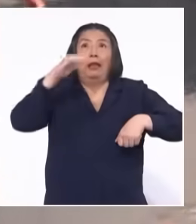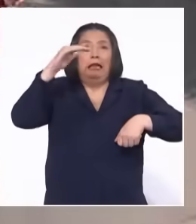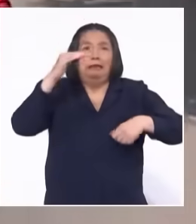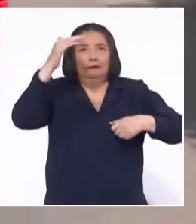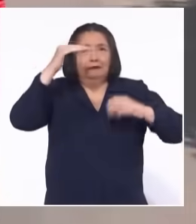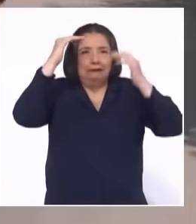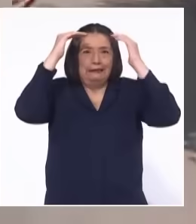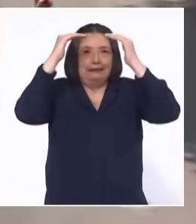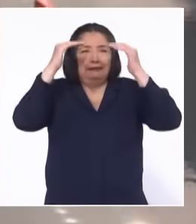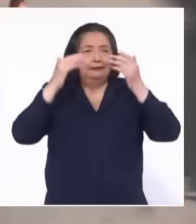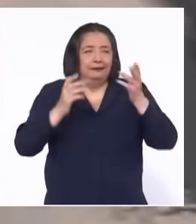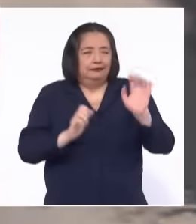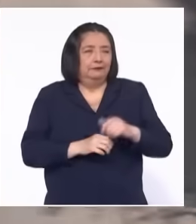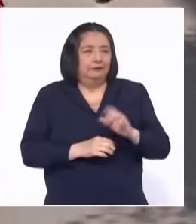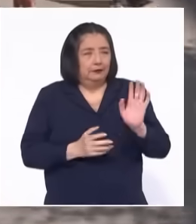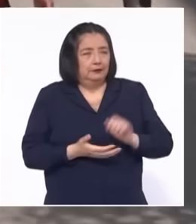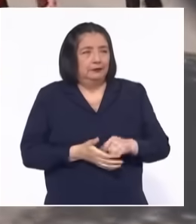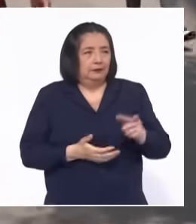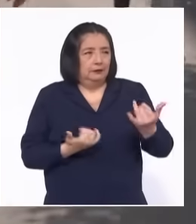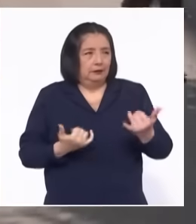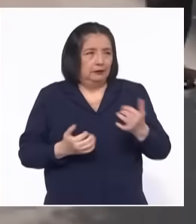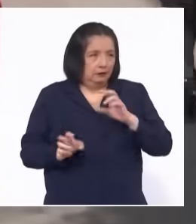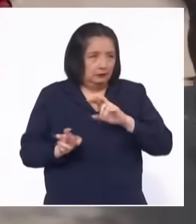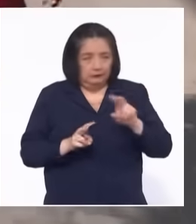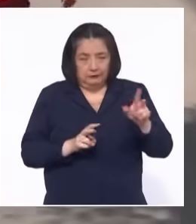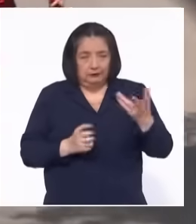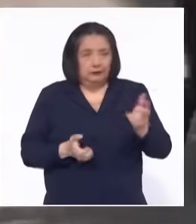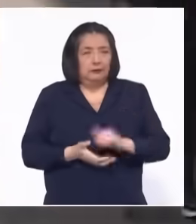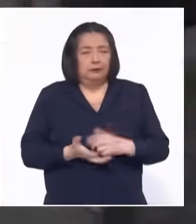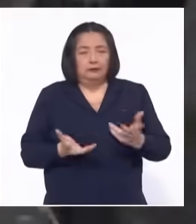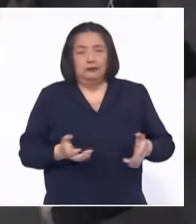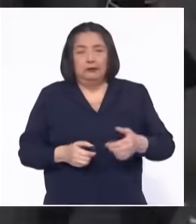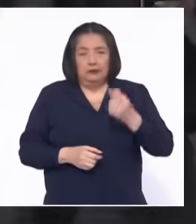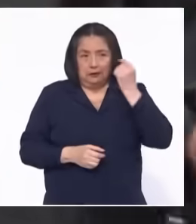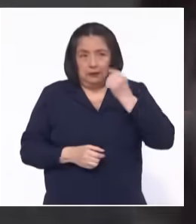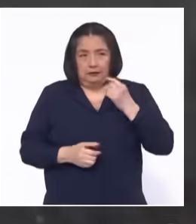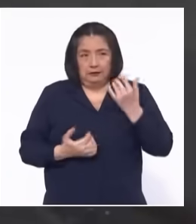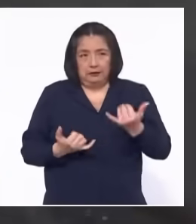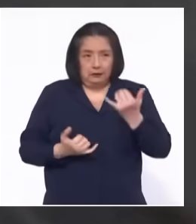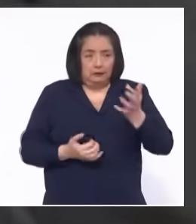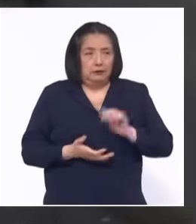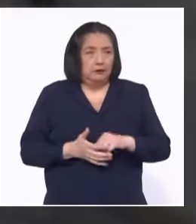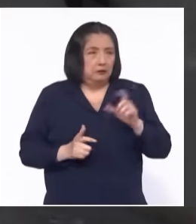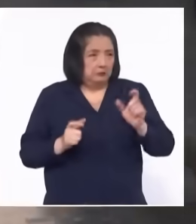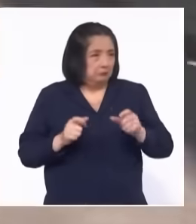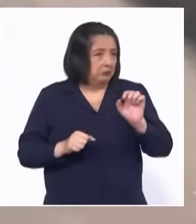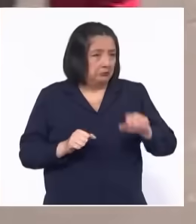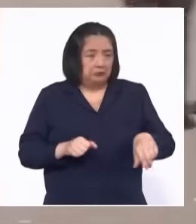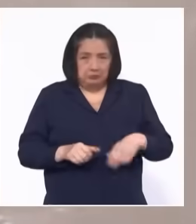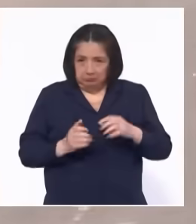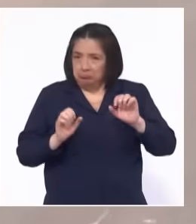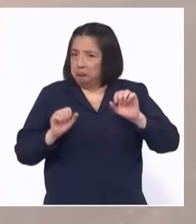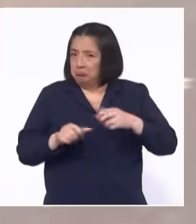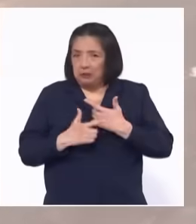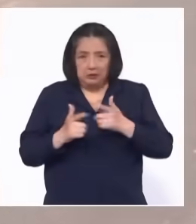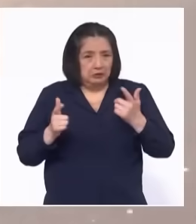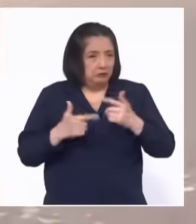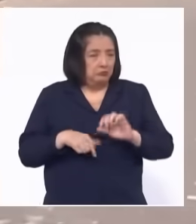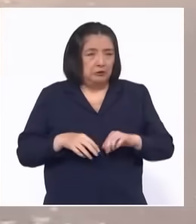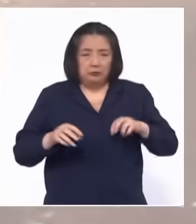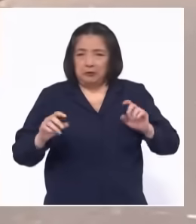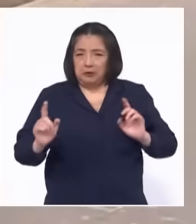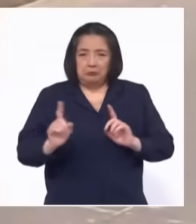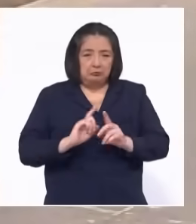de la reja. Es así como luce en estos momentos entonces el Emporio Comercial de Gamarra. La gente está transitando con mayor